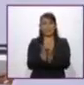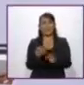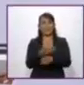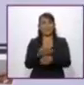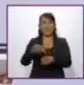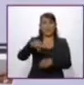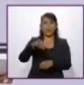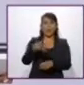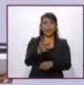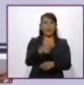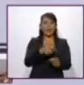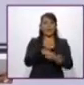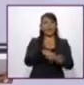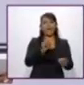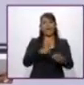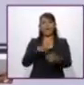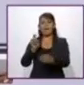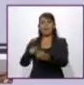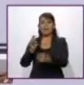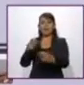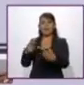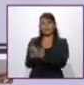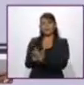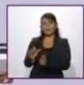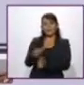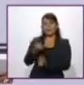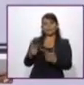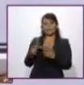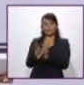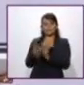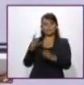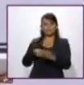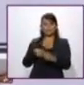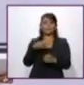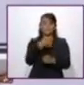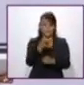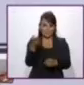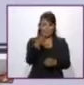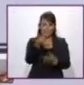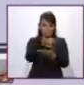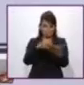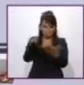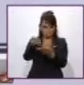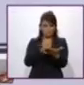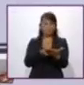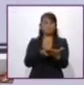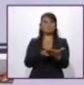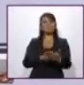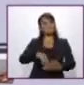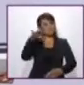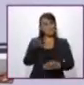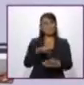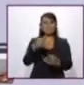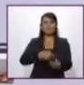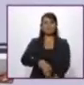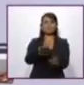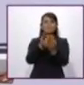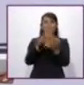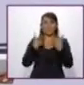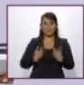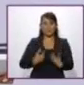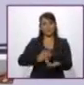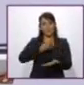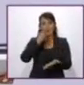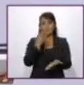diferentes campañas del partido. Por eso, vota por el cambio valiente, porque la única alternativa es